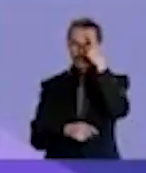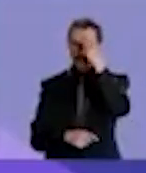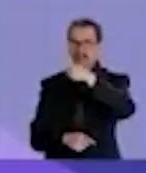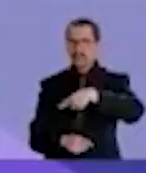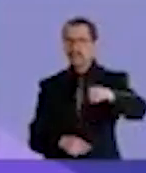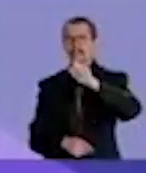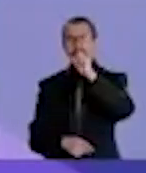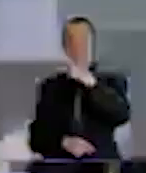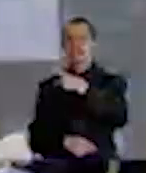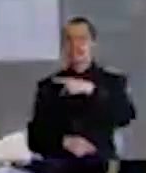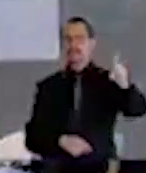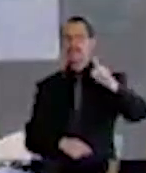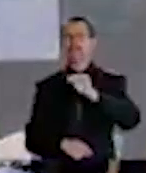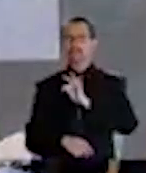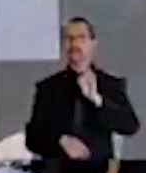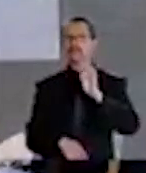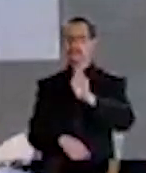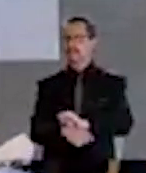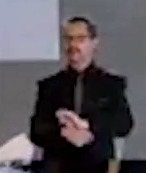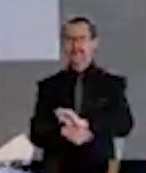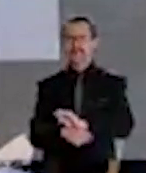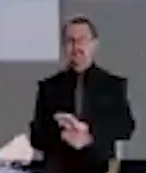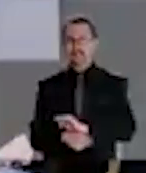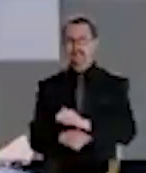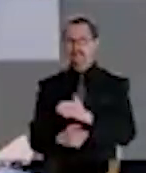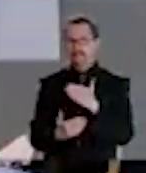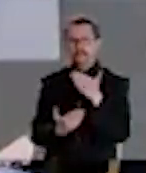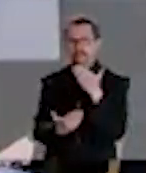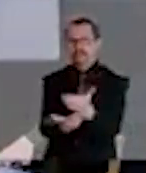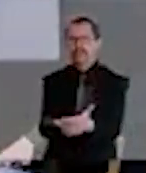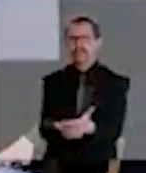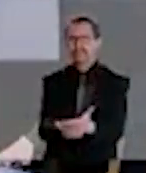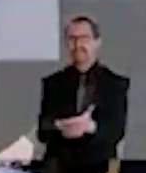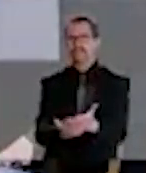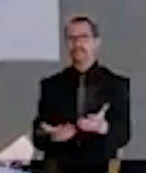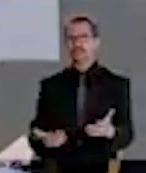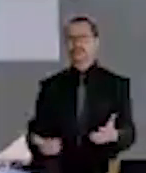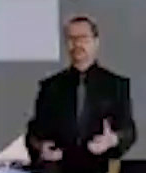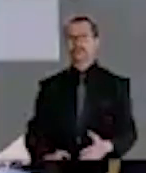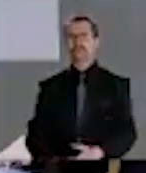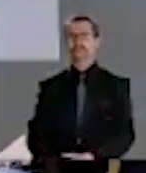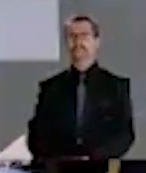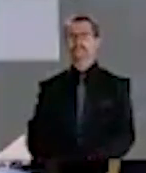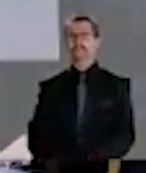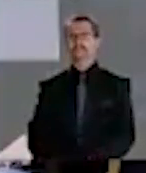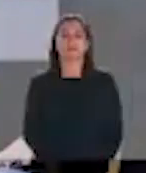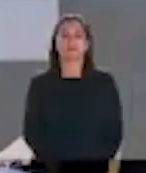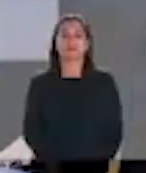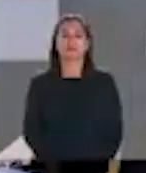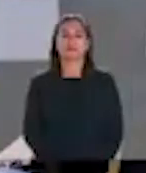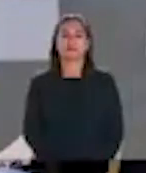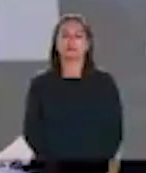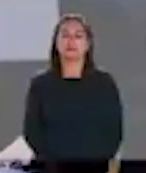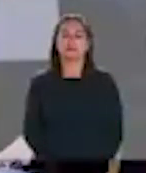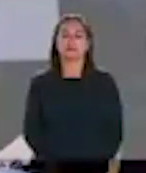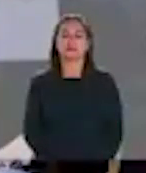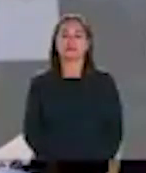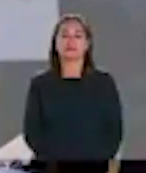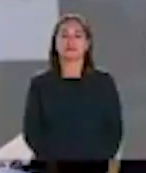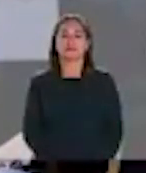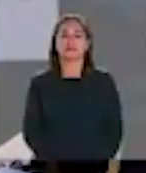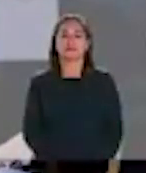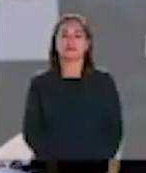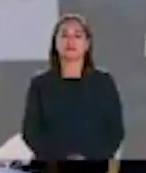propongo un poco candidato me regresaremos con ustedes más adelante tiene todavía tiempo candidato del presentador